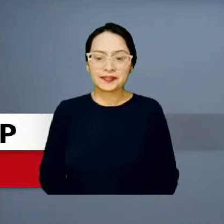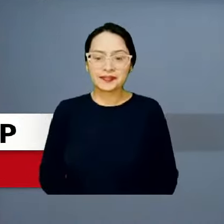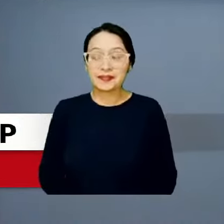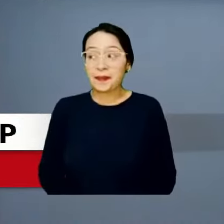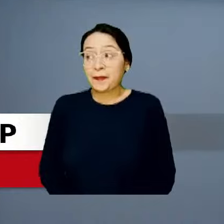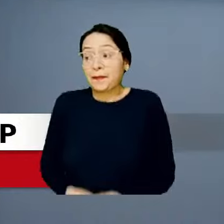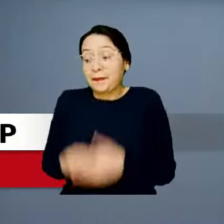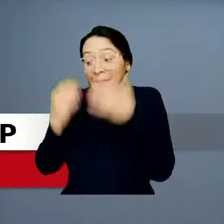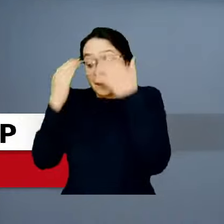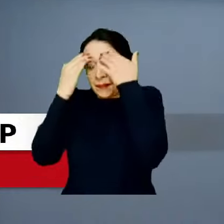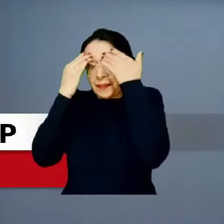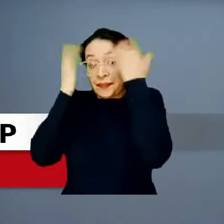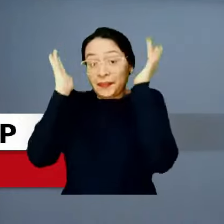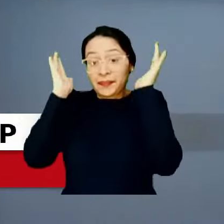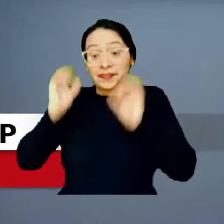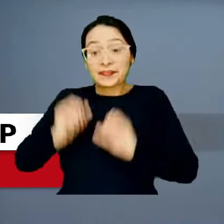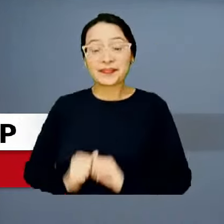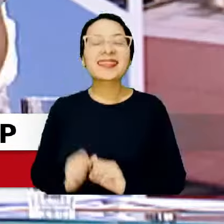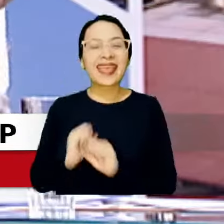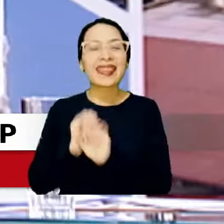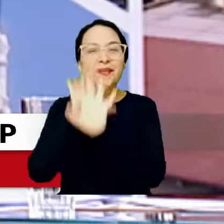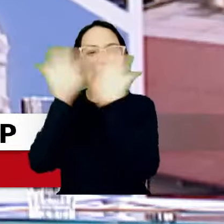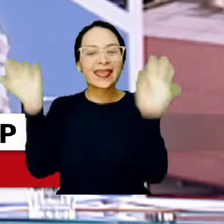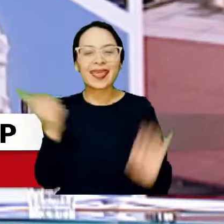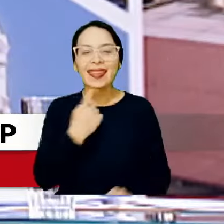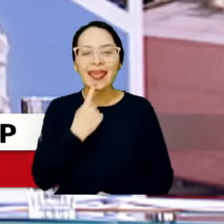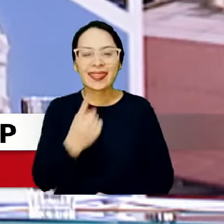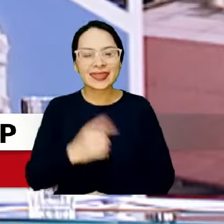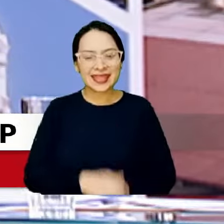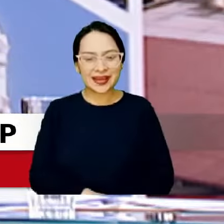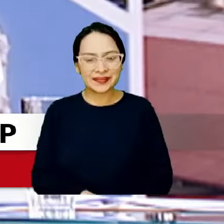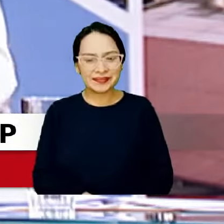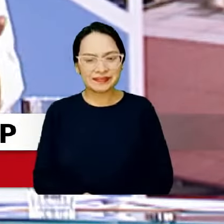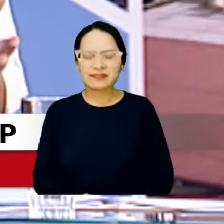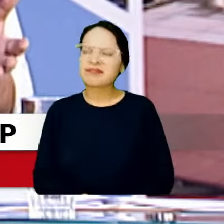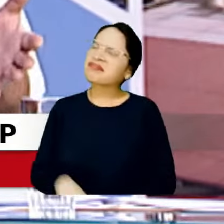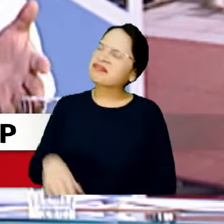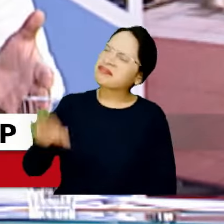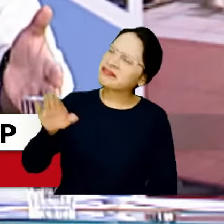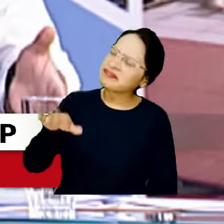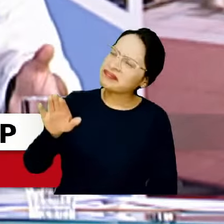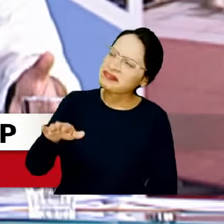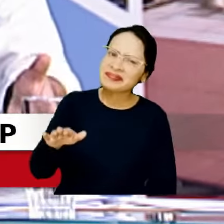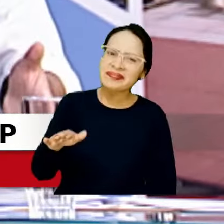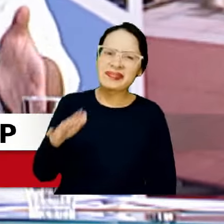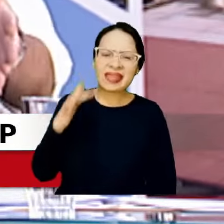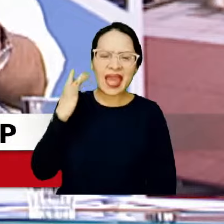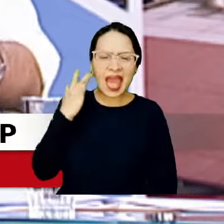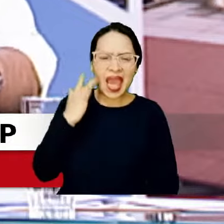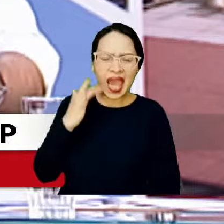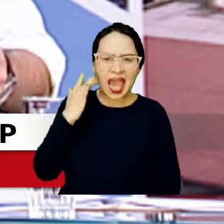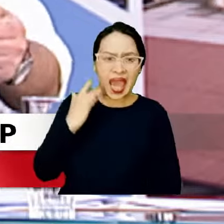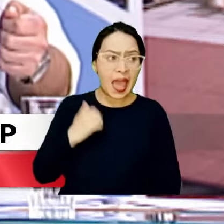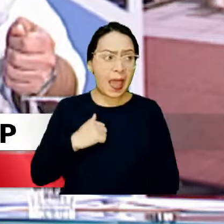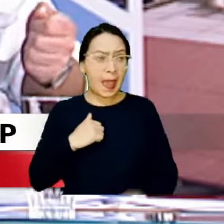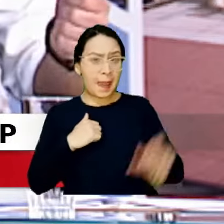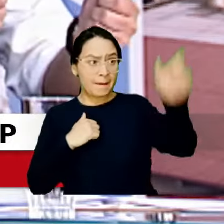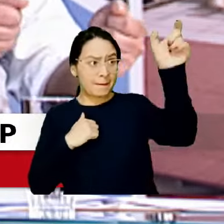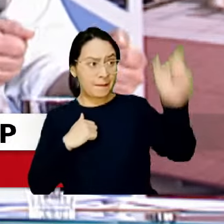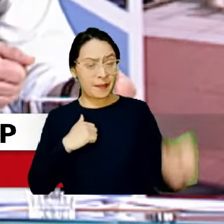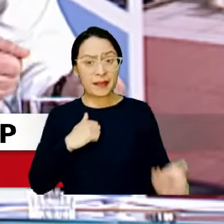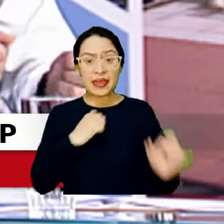y es auténtico, porque él decía: es que no les parece a ustedes, dice, que es algo extraño que le contraten a esta persona que no era ingeniero mecánico para que